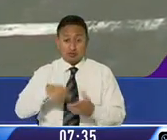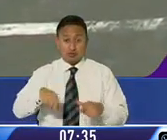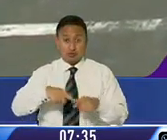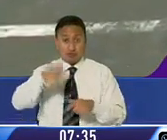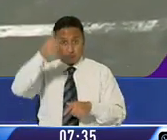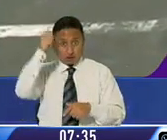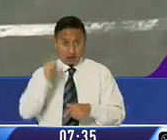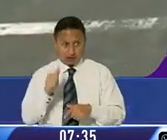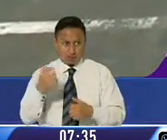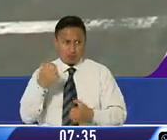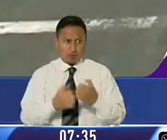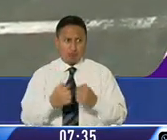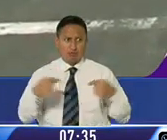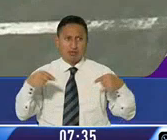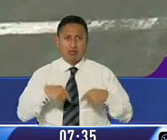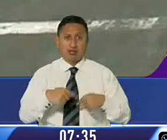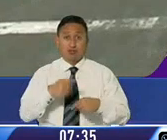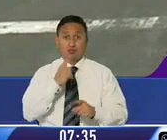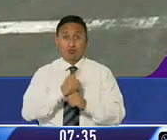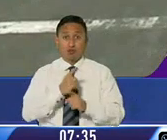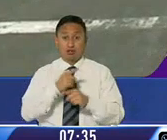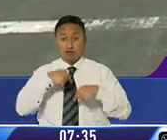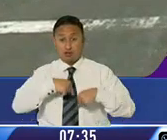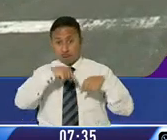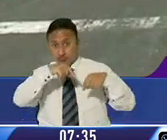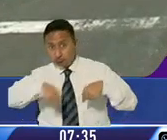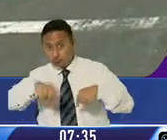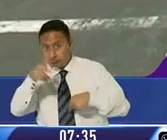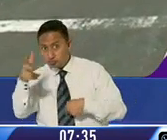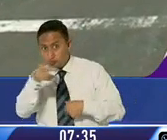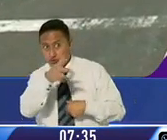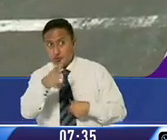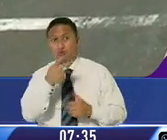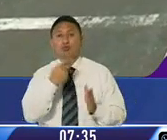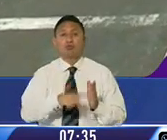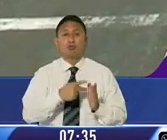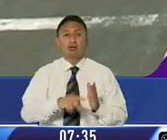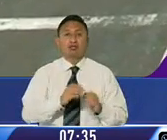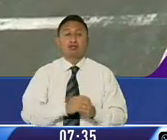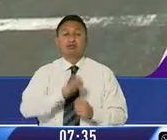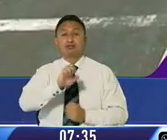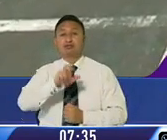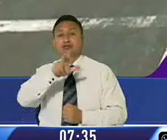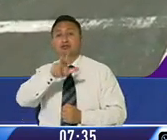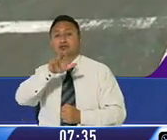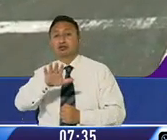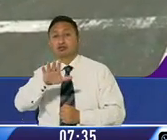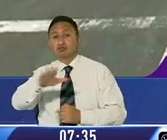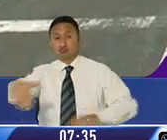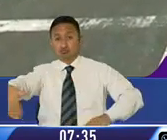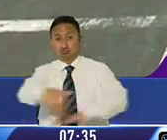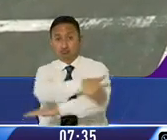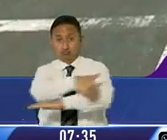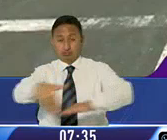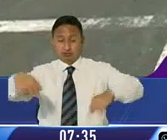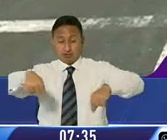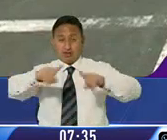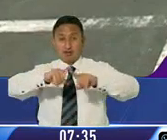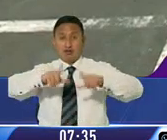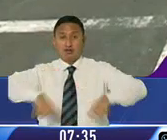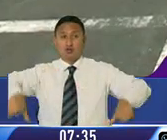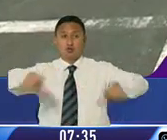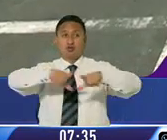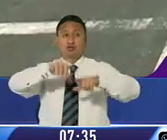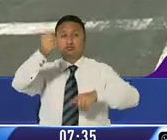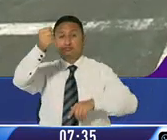críticos el día de ayer, por eso nuestro recorrido para informar de primera mano qué es lo que sucede con la E35, una vía que conecta a los distintos sectores